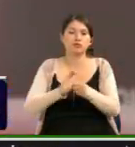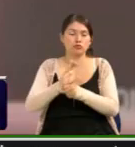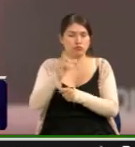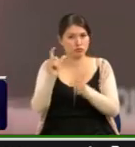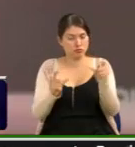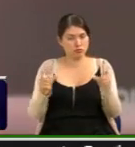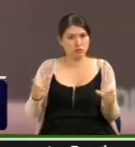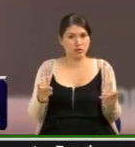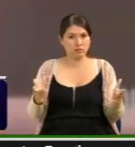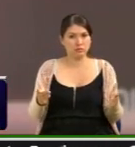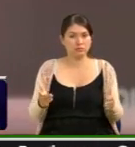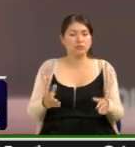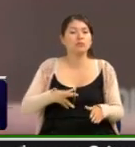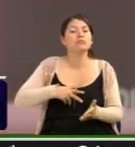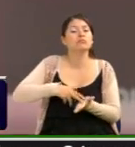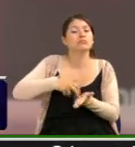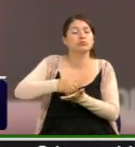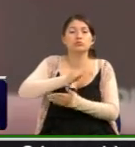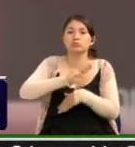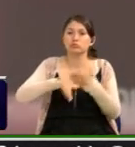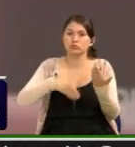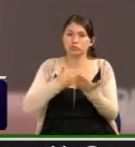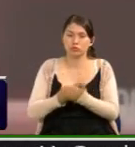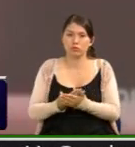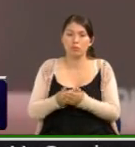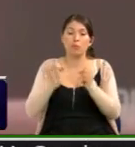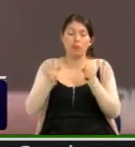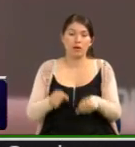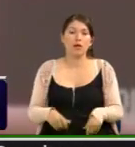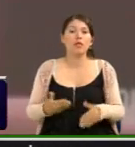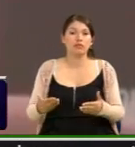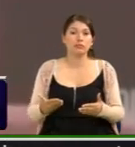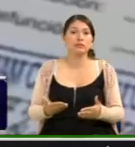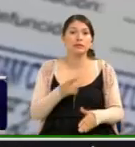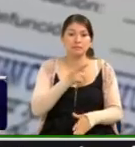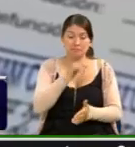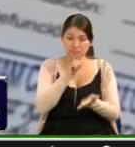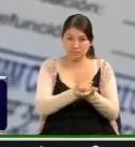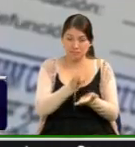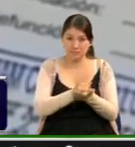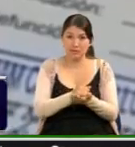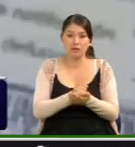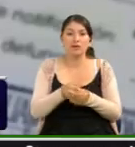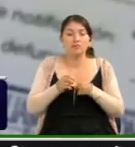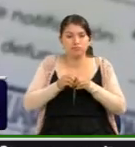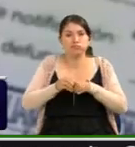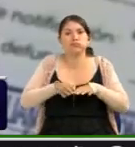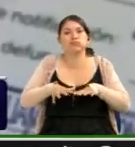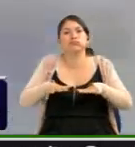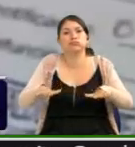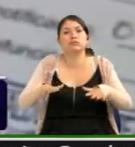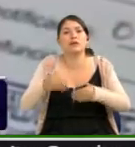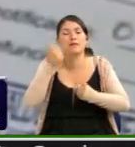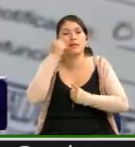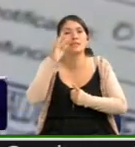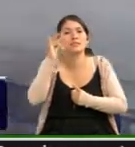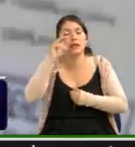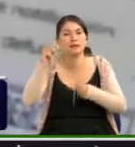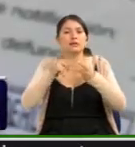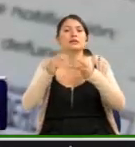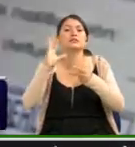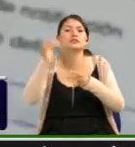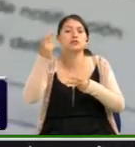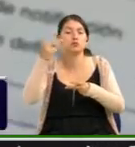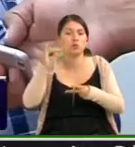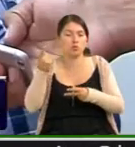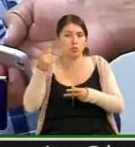a los ciudadanos de a pie y a todos a los que nos pueda dar, porque ese mismo vector es productor de dengue y de